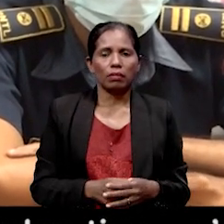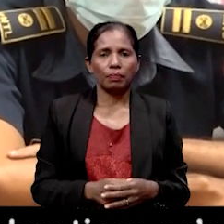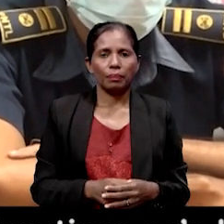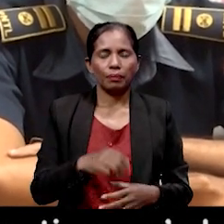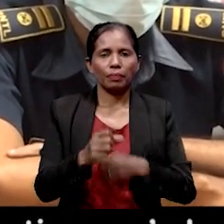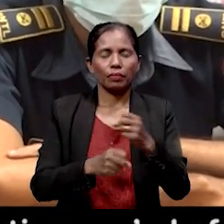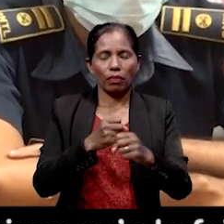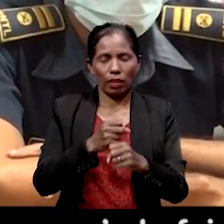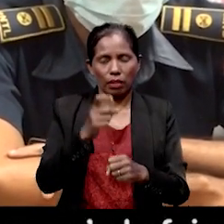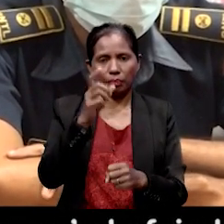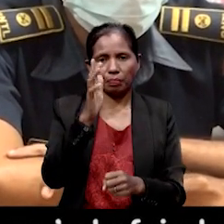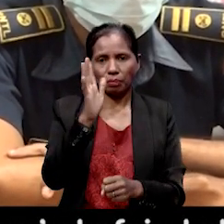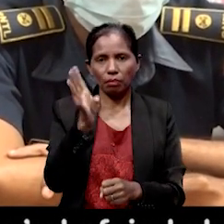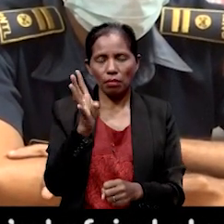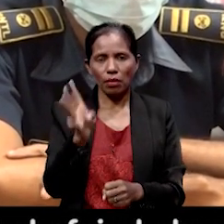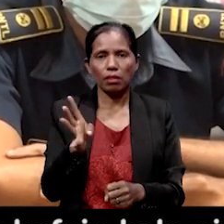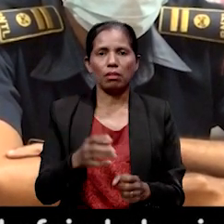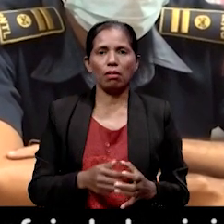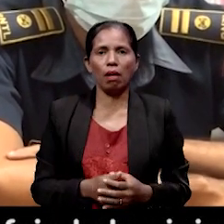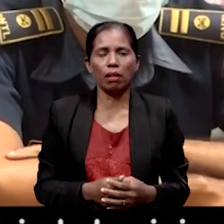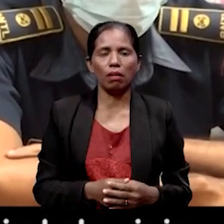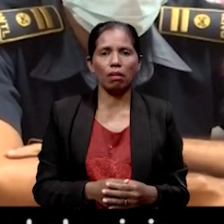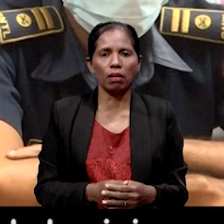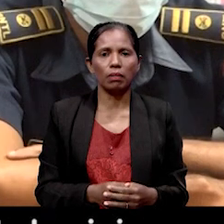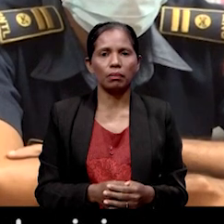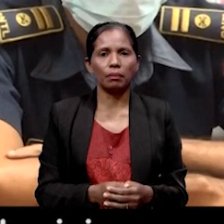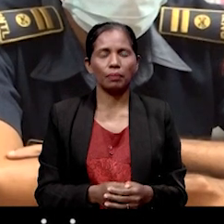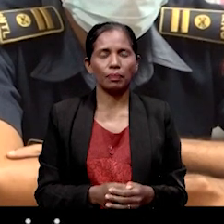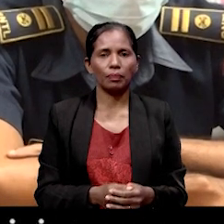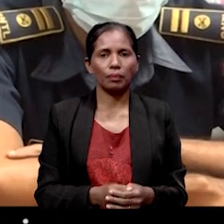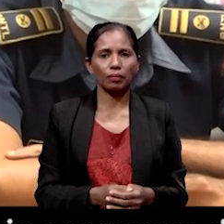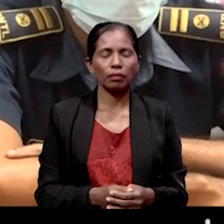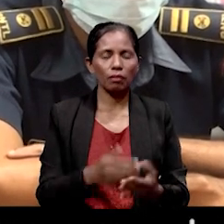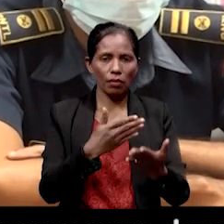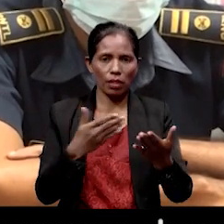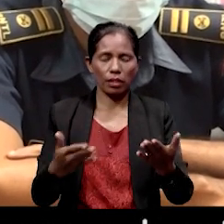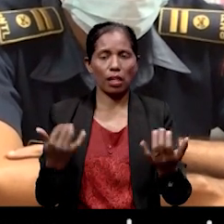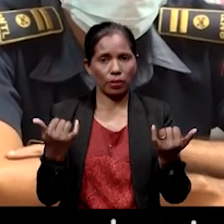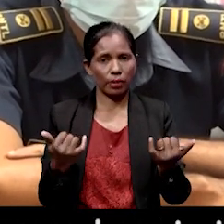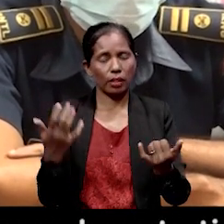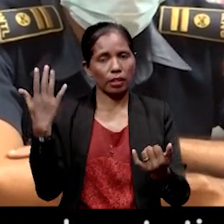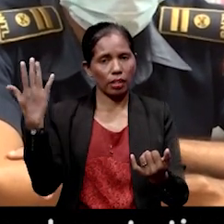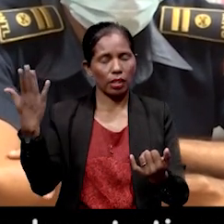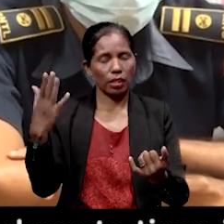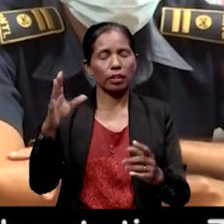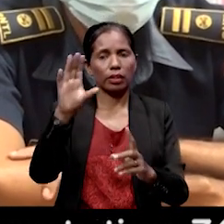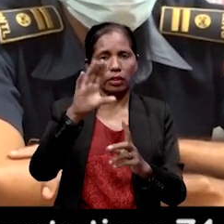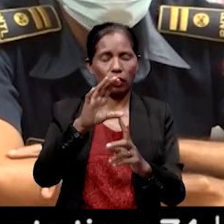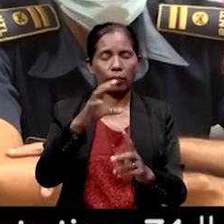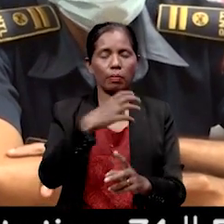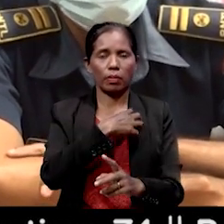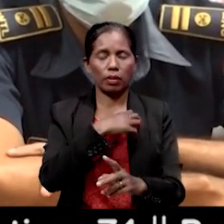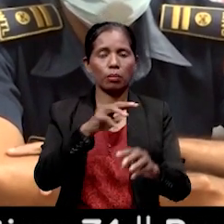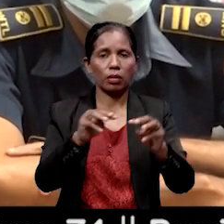onetinan hatnulu eles tun gibi suspeito sana sana agora da ia hela comando municipio